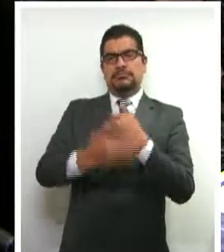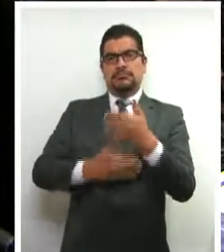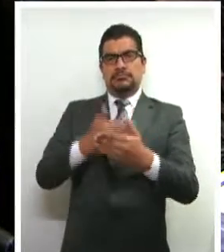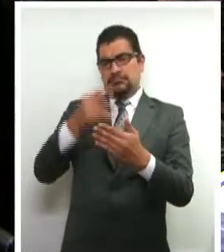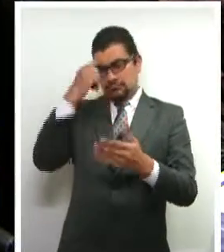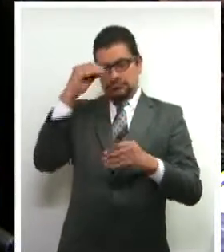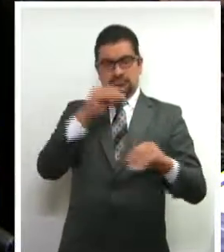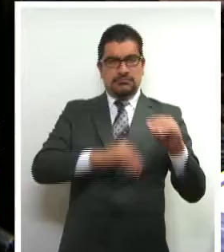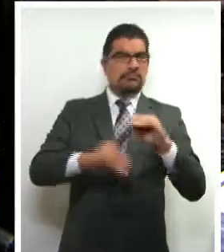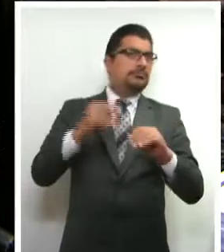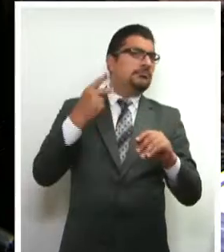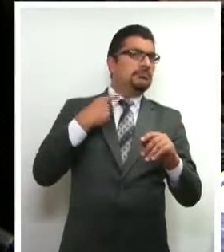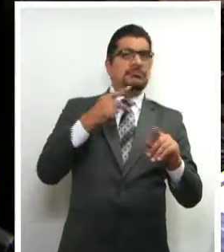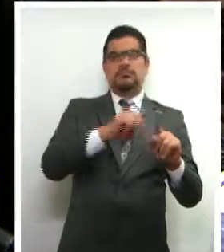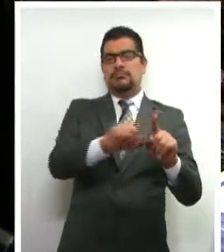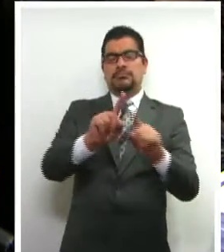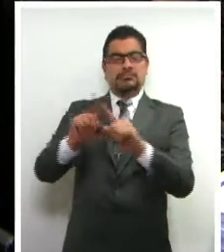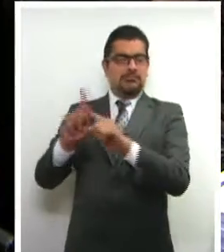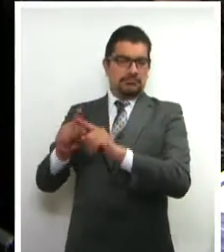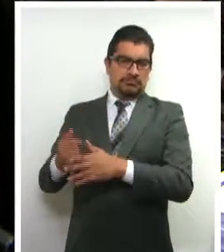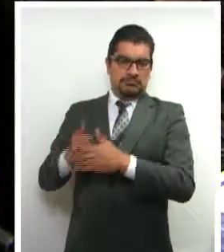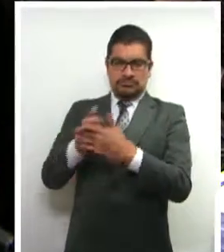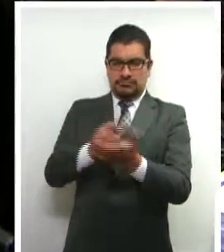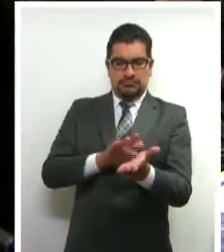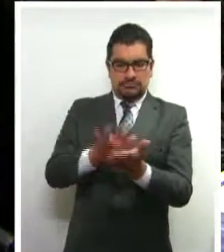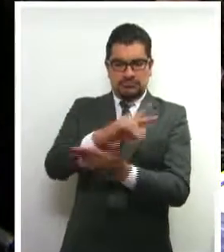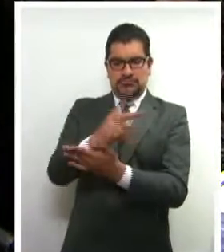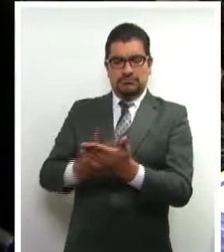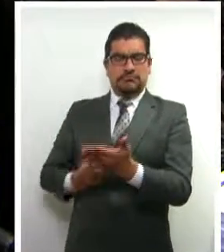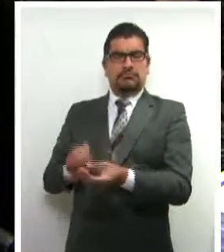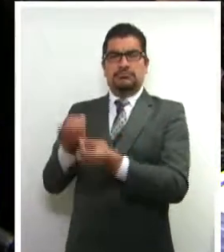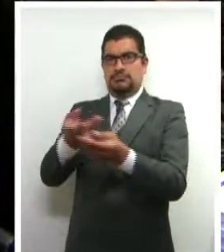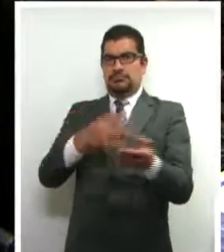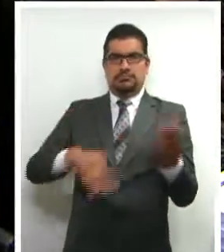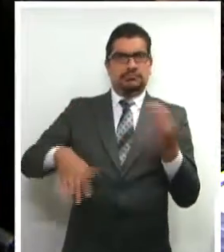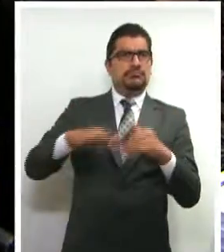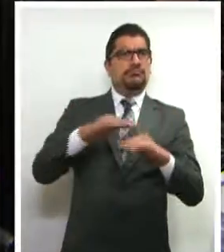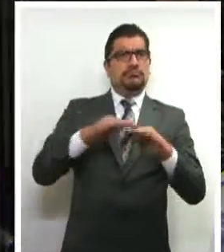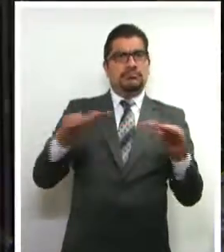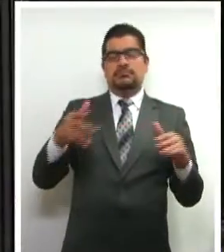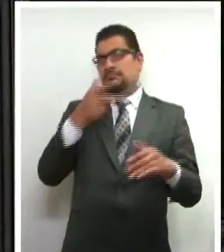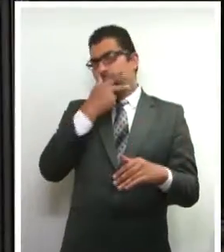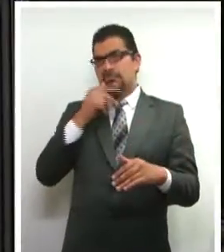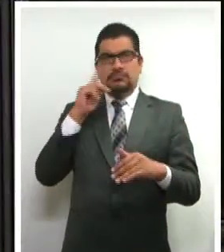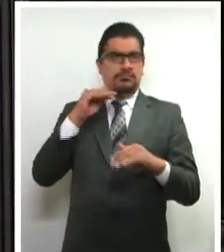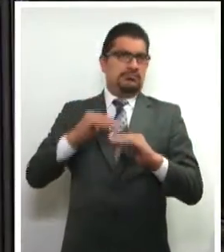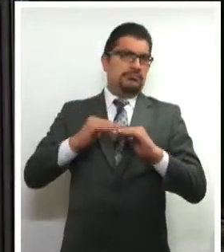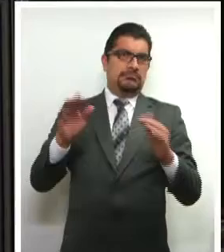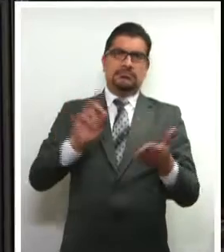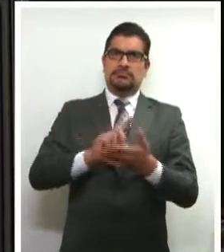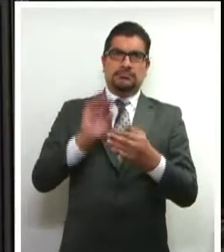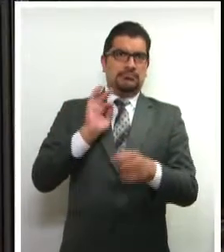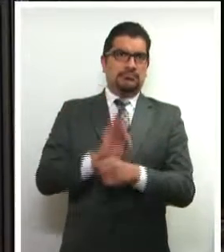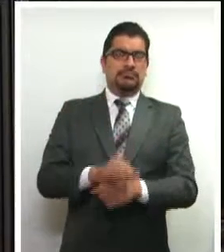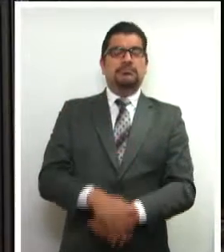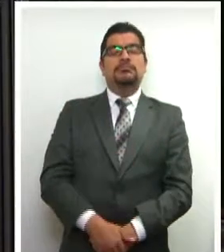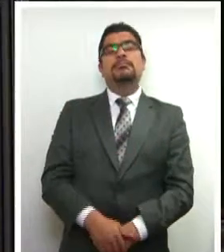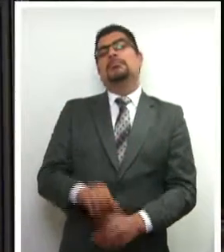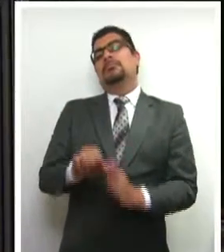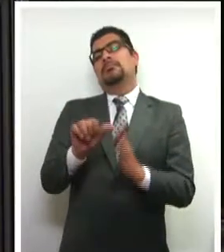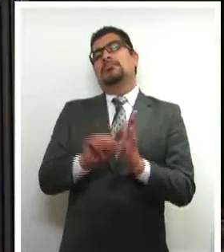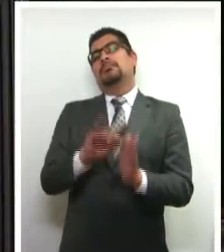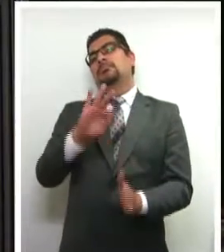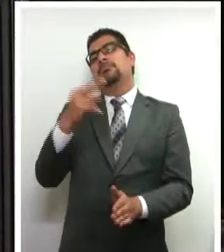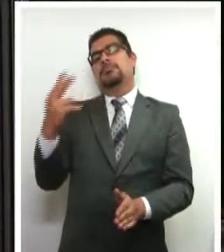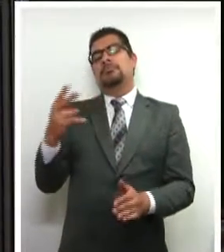de políticas públicas para promover, respetar y garantizar los derechos humanos. Artículo 52 del